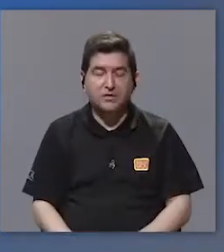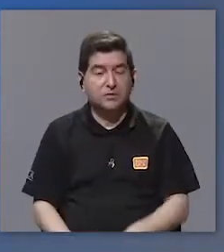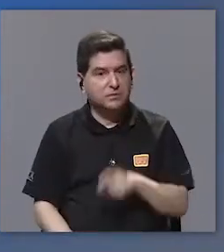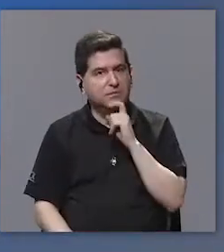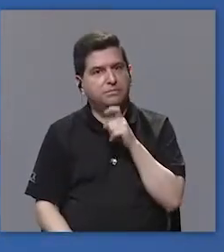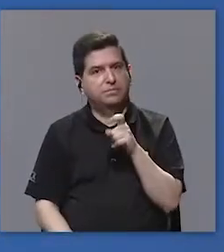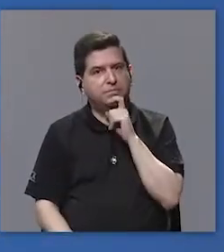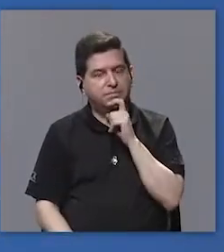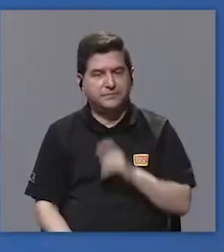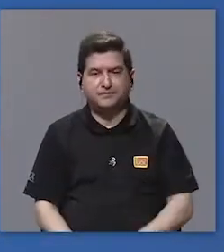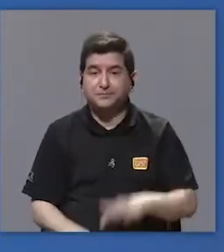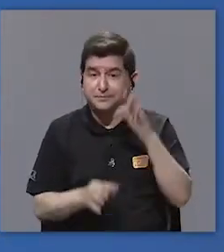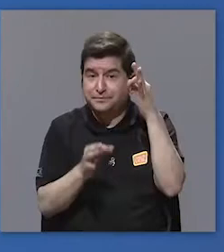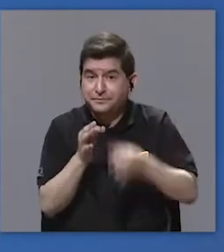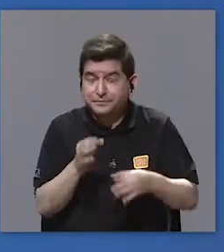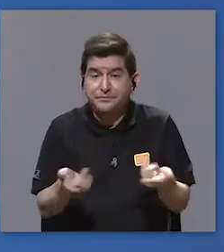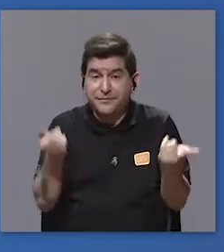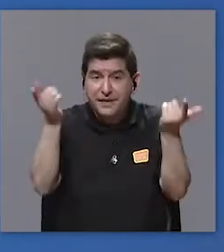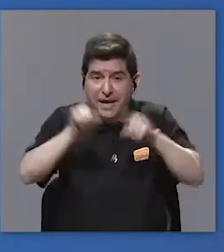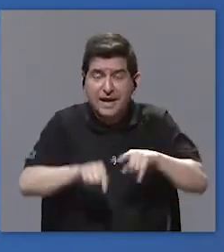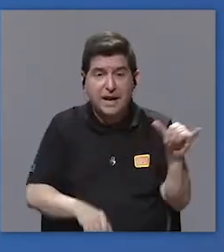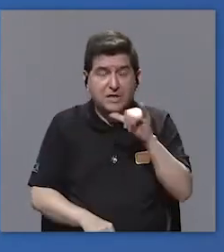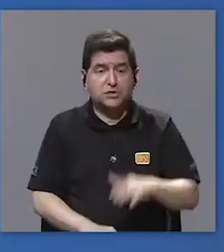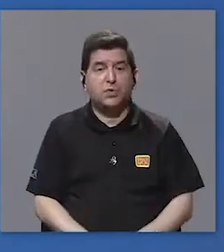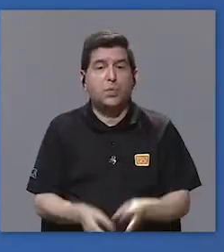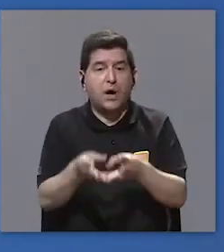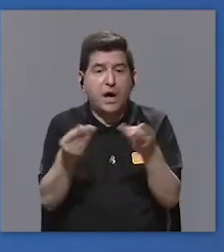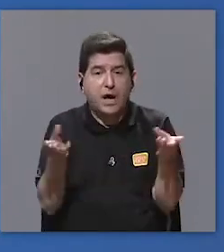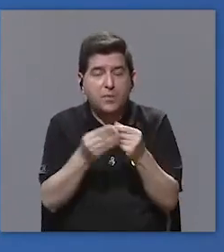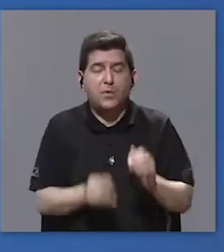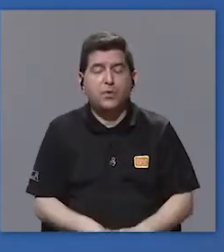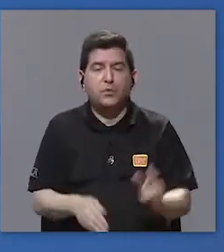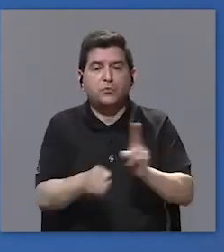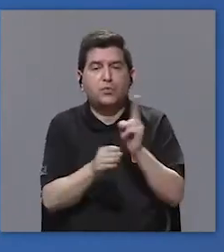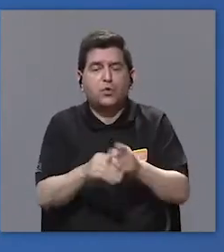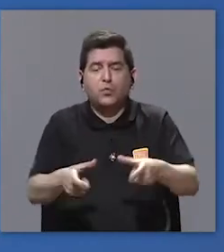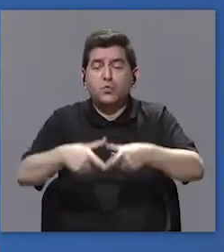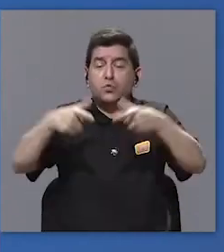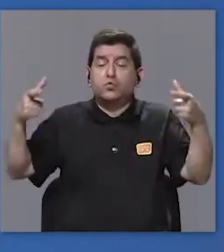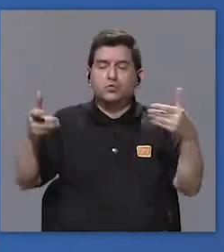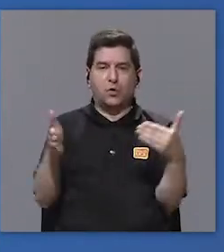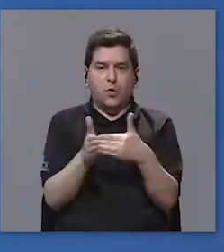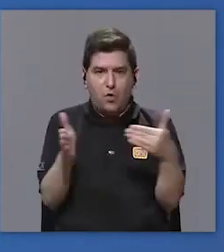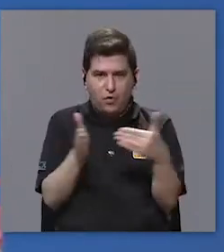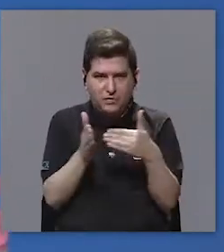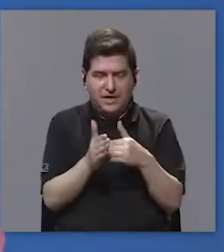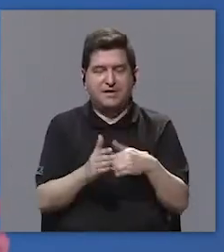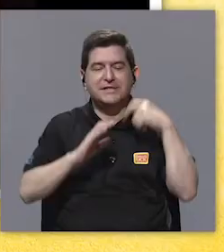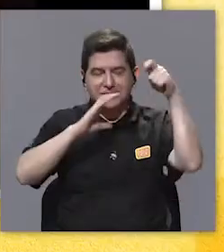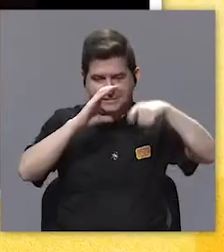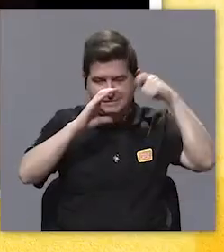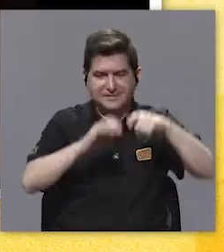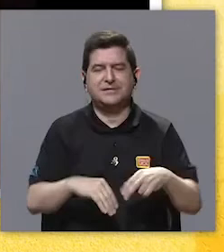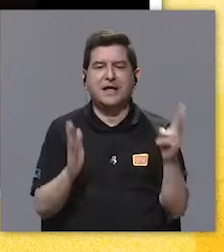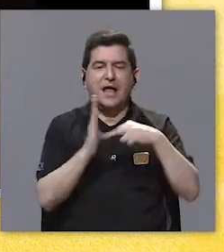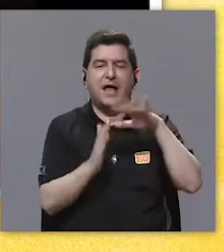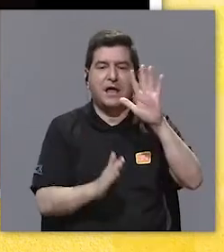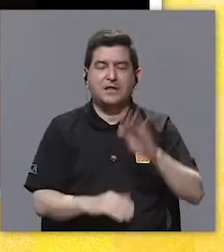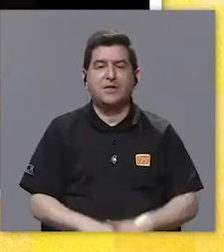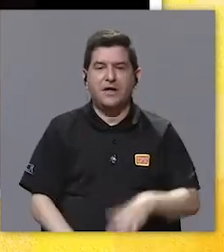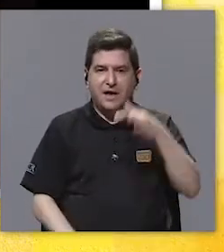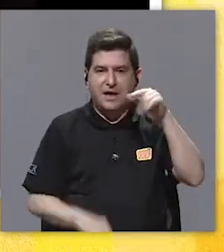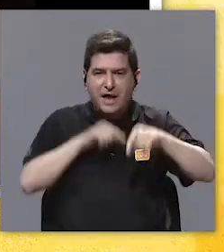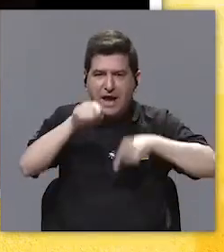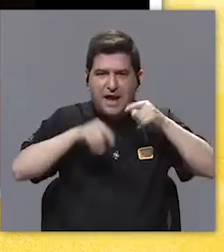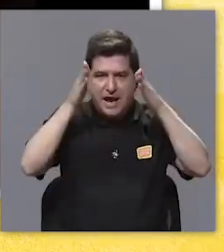mucho más difícil simplemente por el hecho de ser también un producto de consumo masivo de nuevo como el cine en 2005